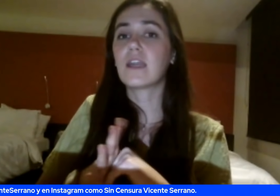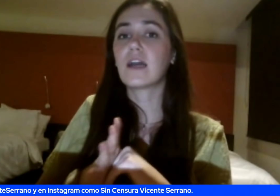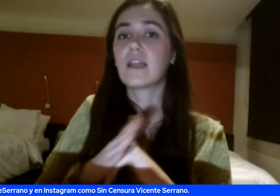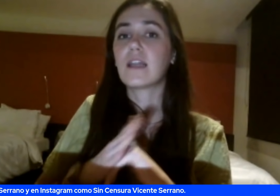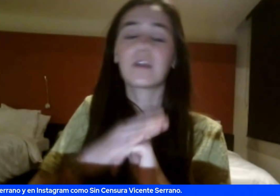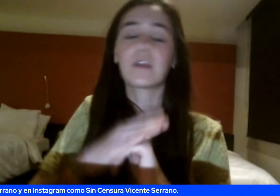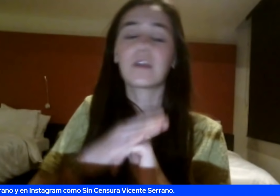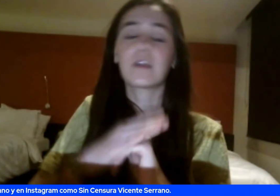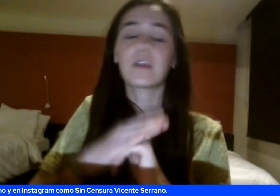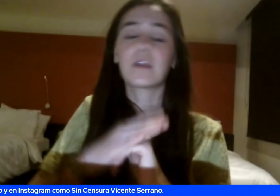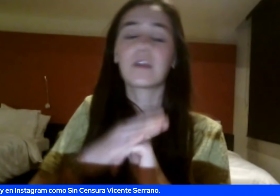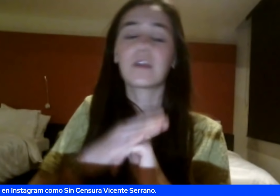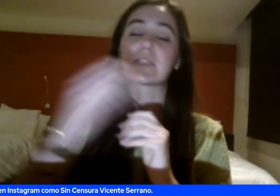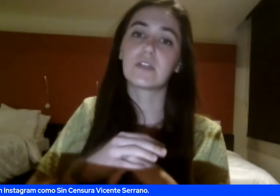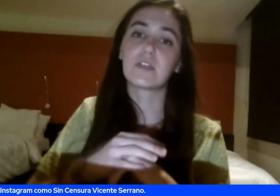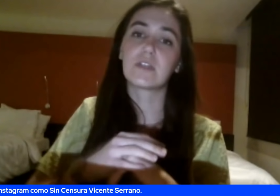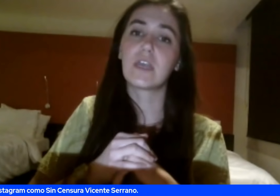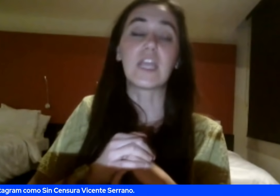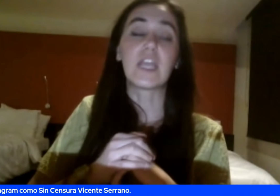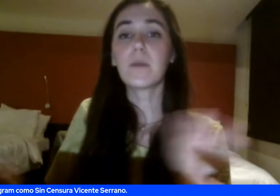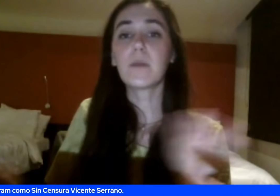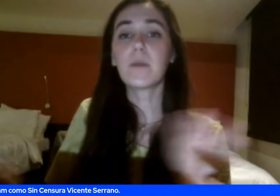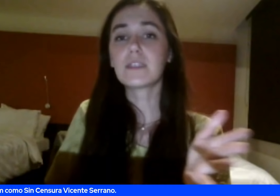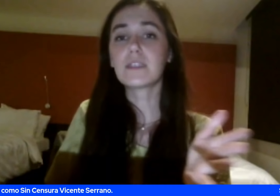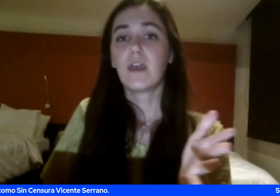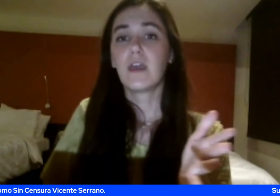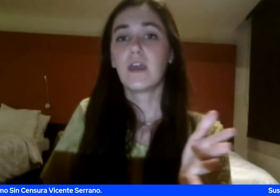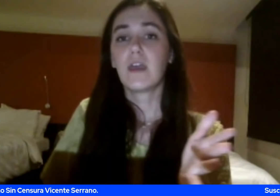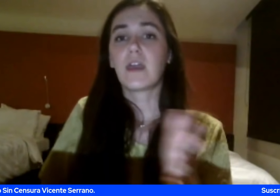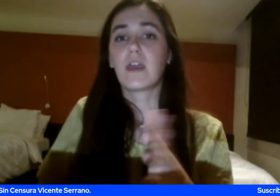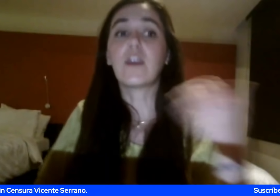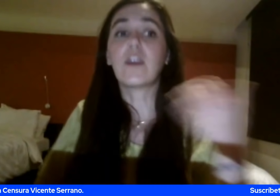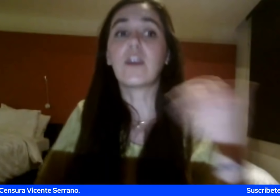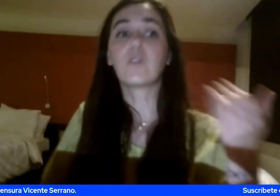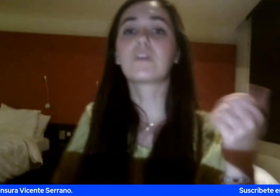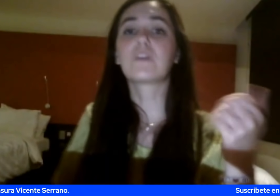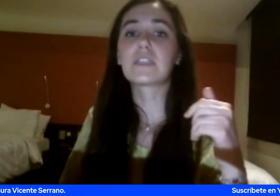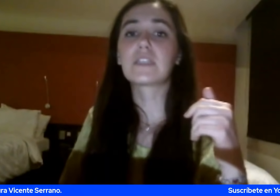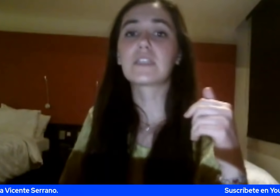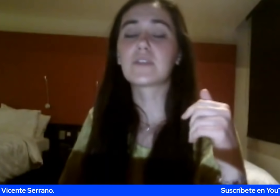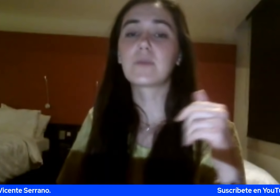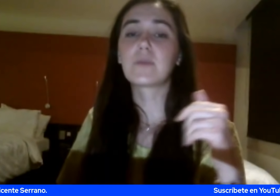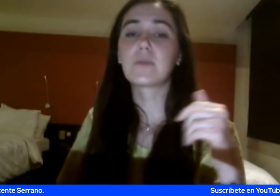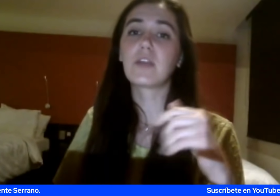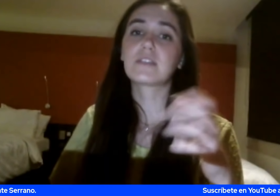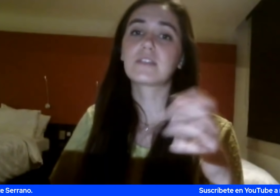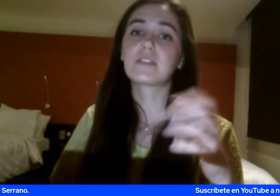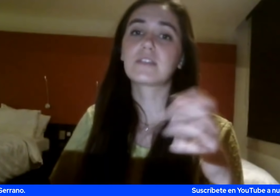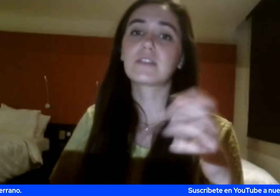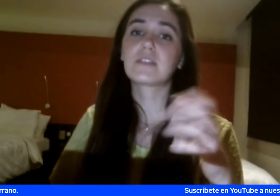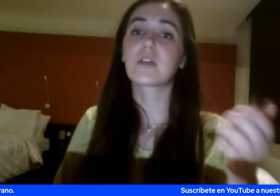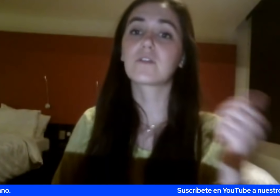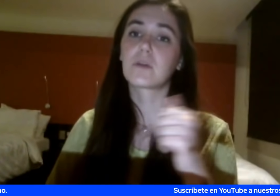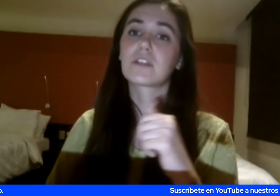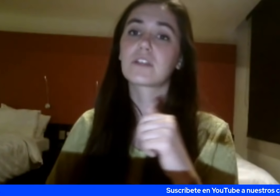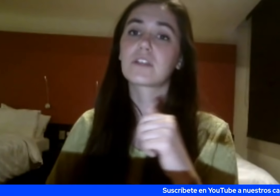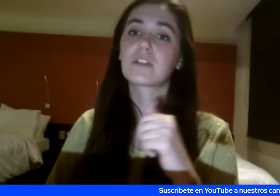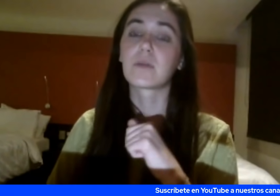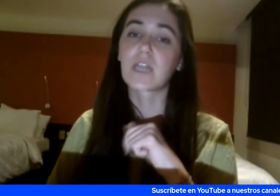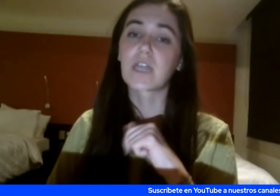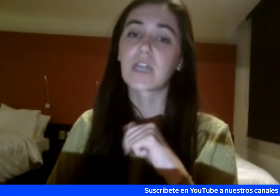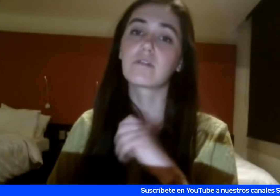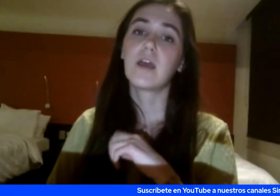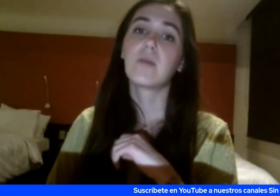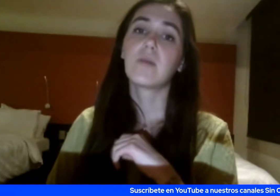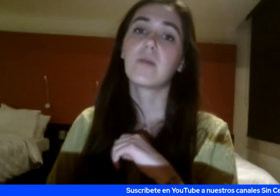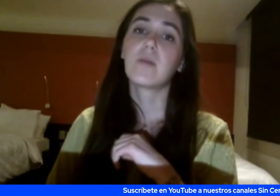el tema de presentarse a elecciones y no había más. Y justamente en esta misma lógica es que los conservadores